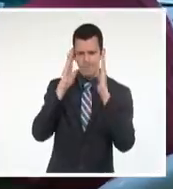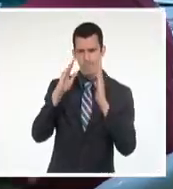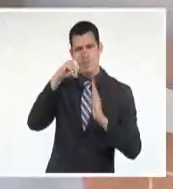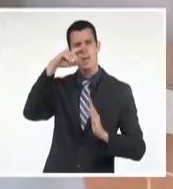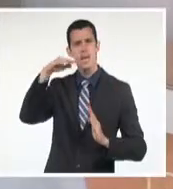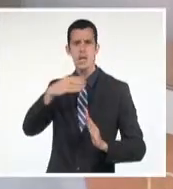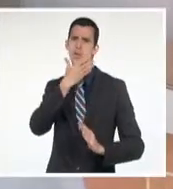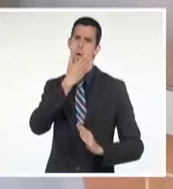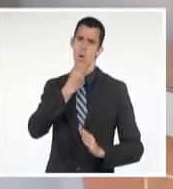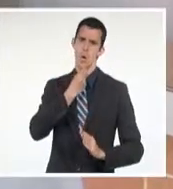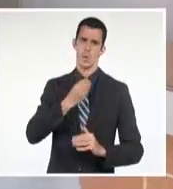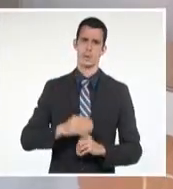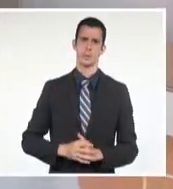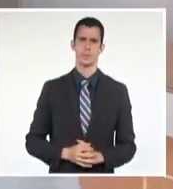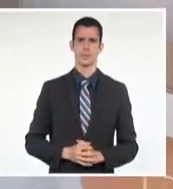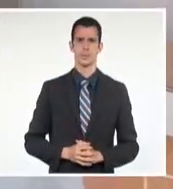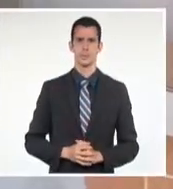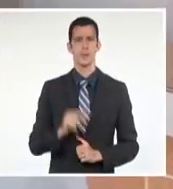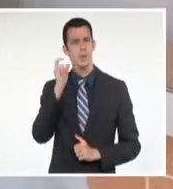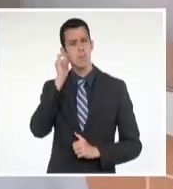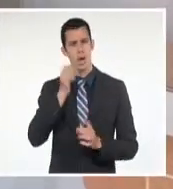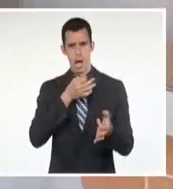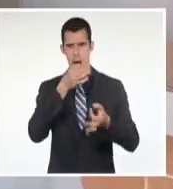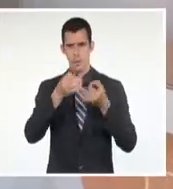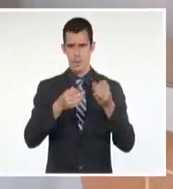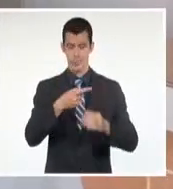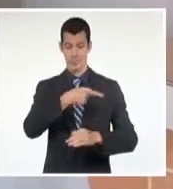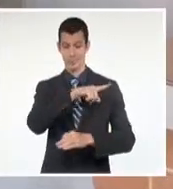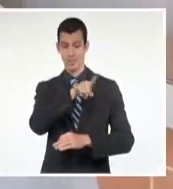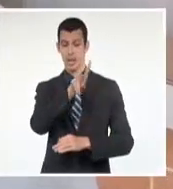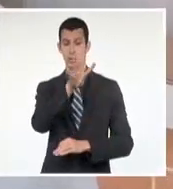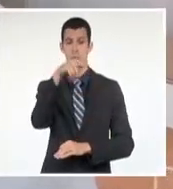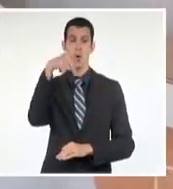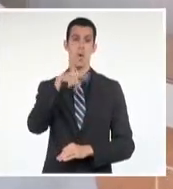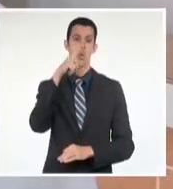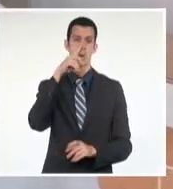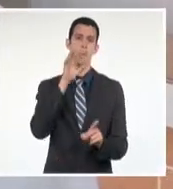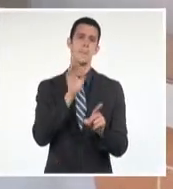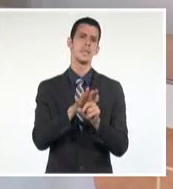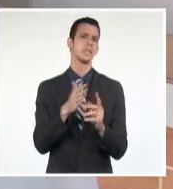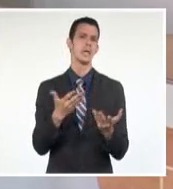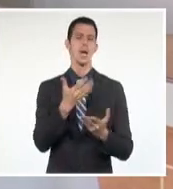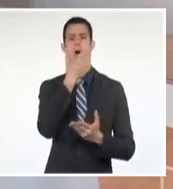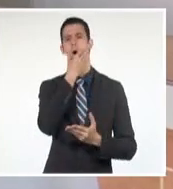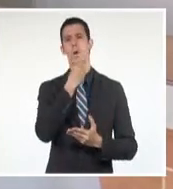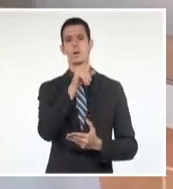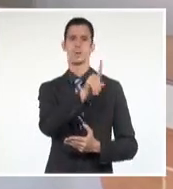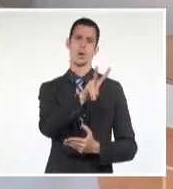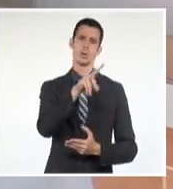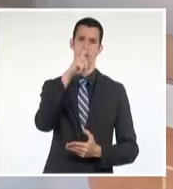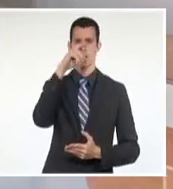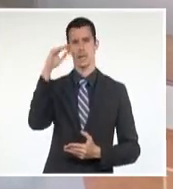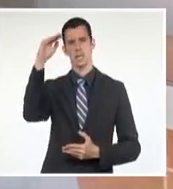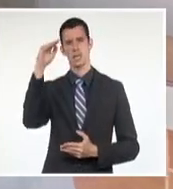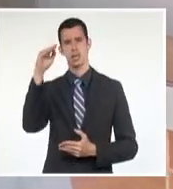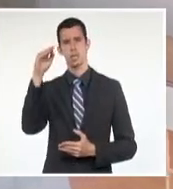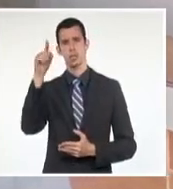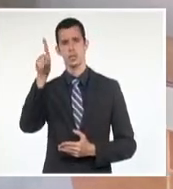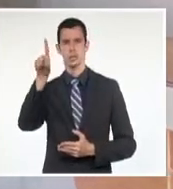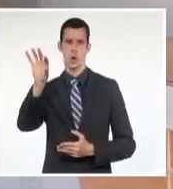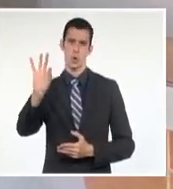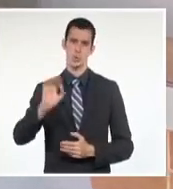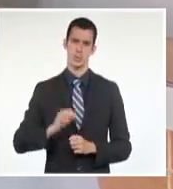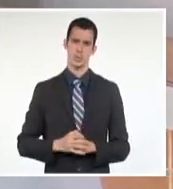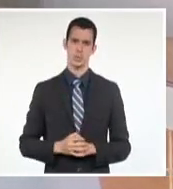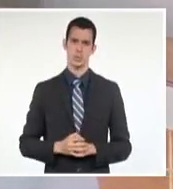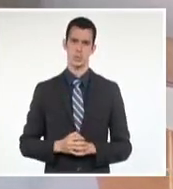El pasado 14 de junio iniciamos con los adolescentes de 12 a 18 años y ellos